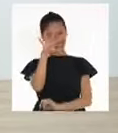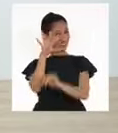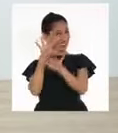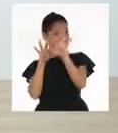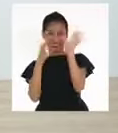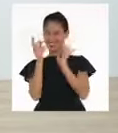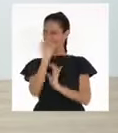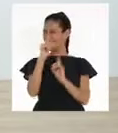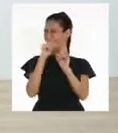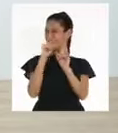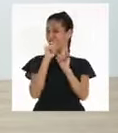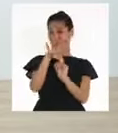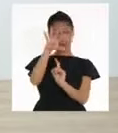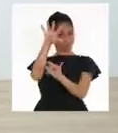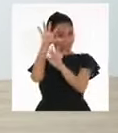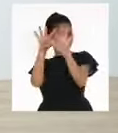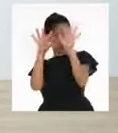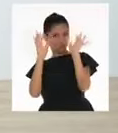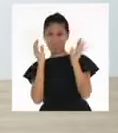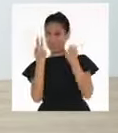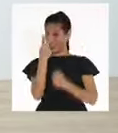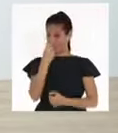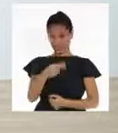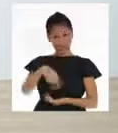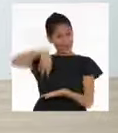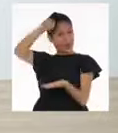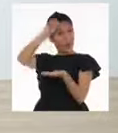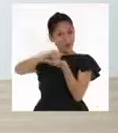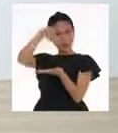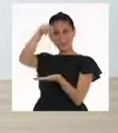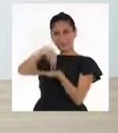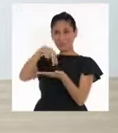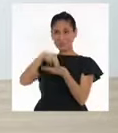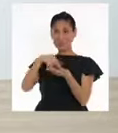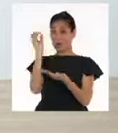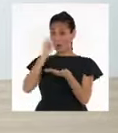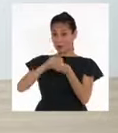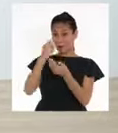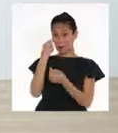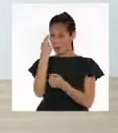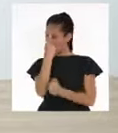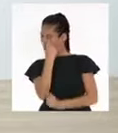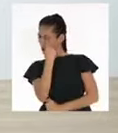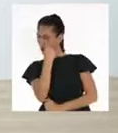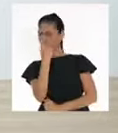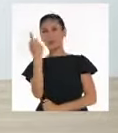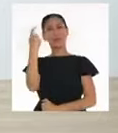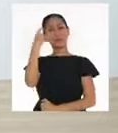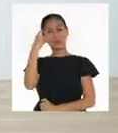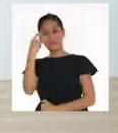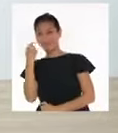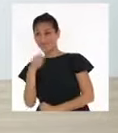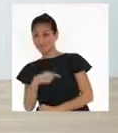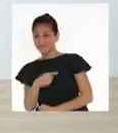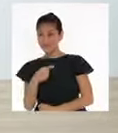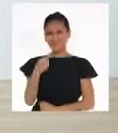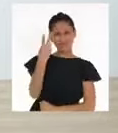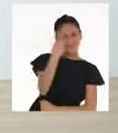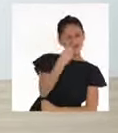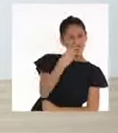mágica adelante, regreso al centro, abro mi ojo y comienzo a dibujarla de una manera linda, única